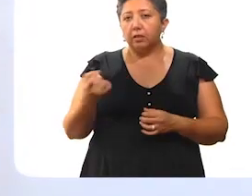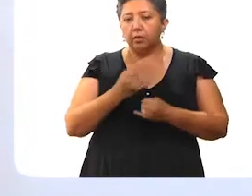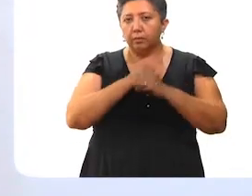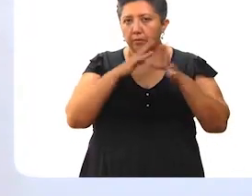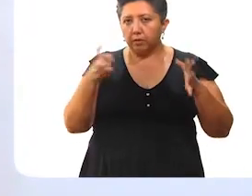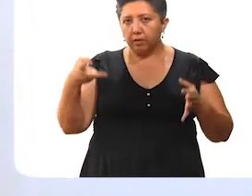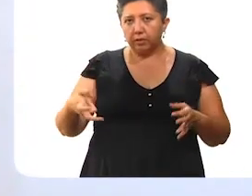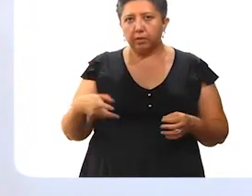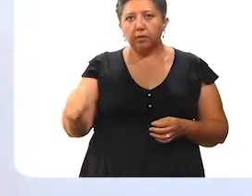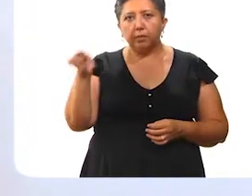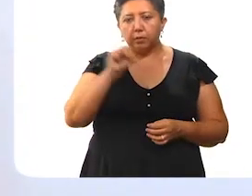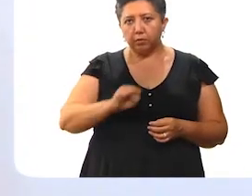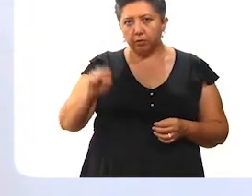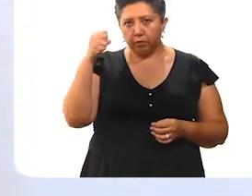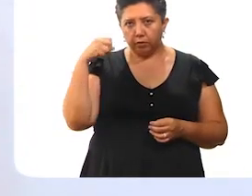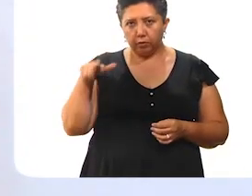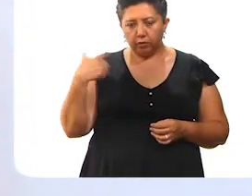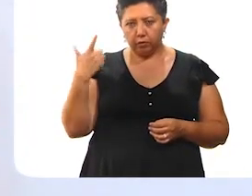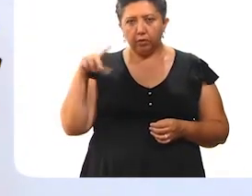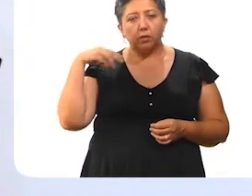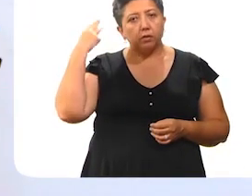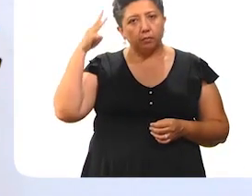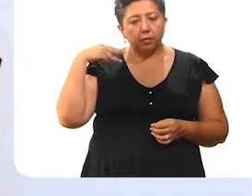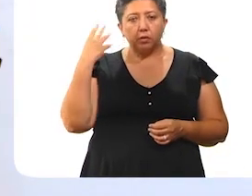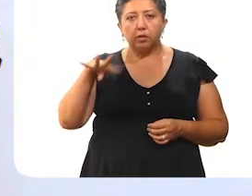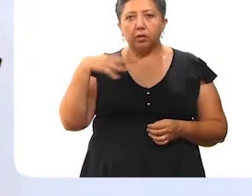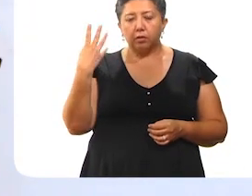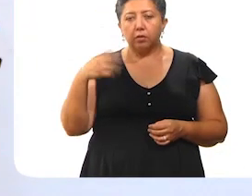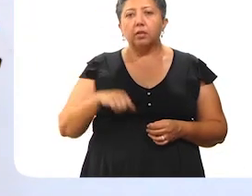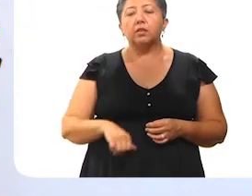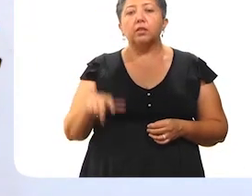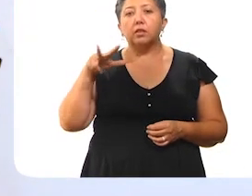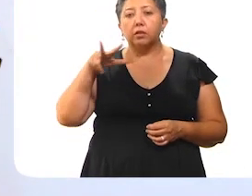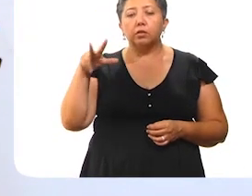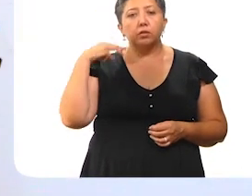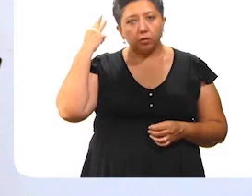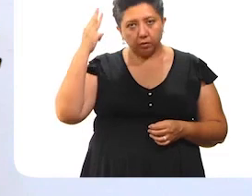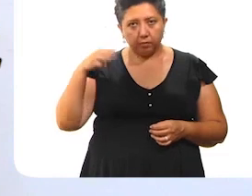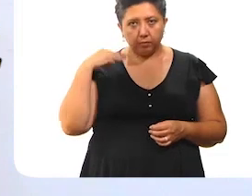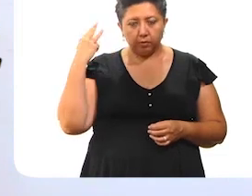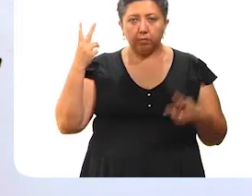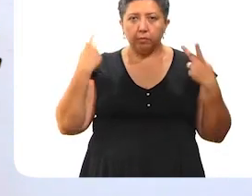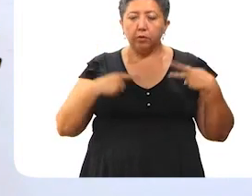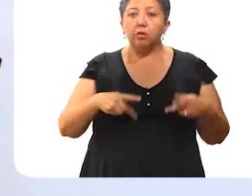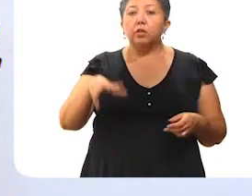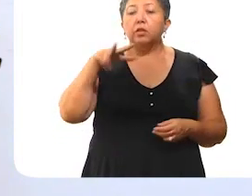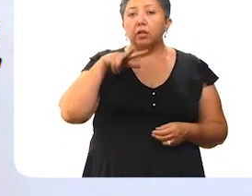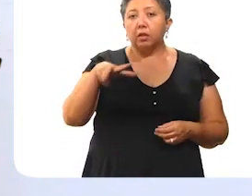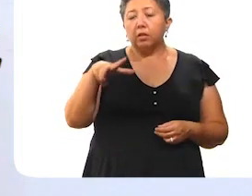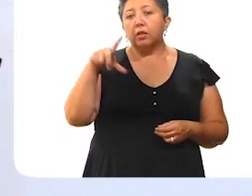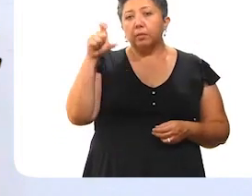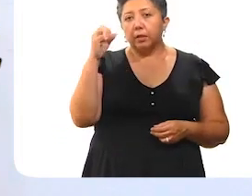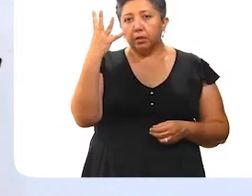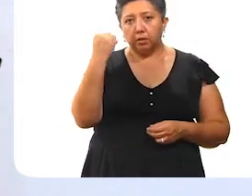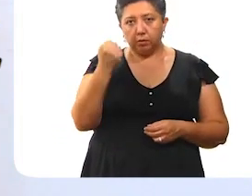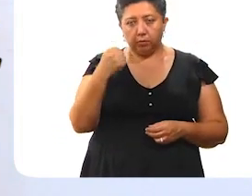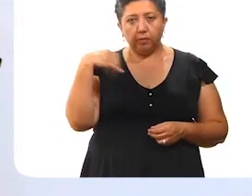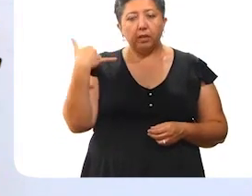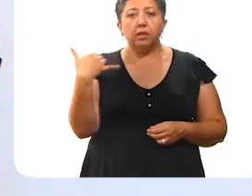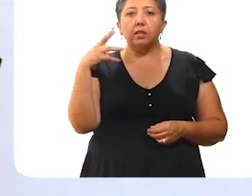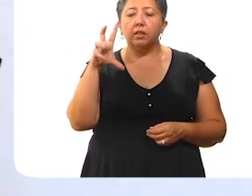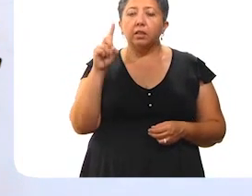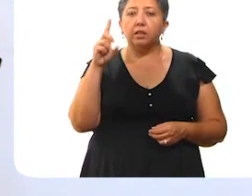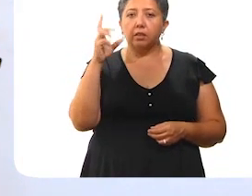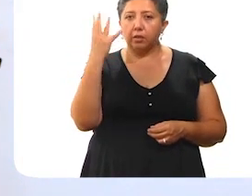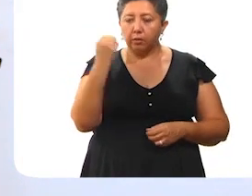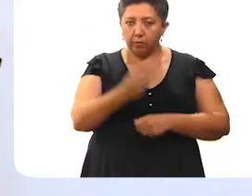Este es el parte médico de este sábado 12 de marzo. Del 14 al 18 de marzo, personas de 18 a 29 y